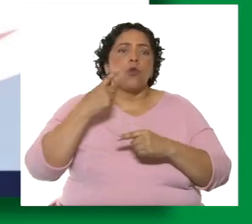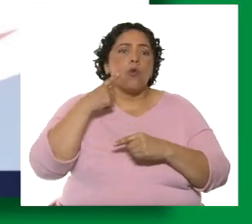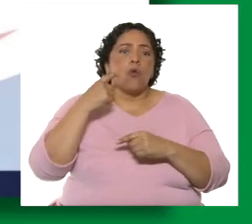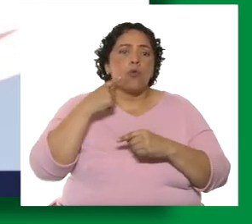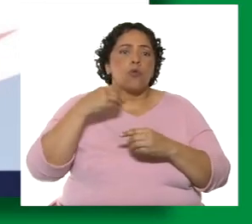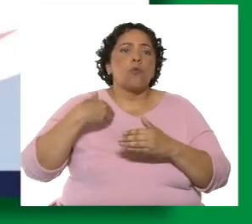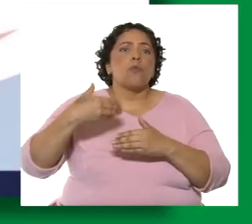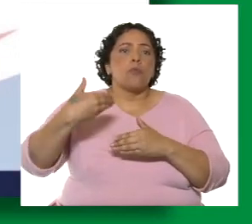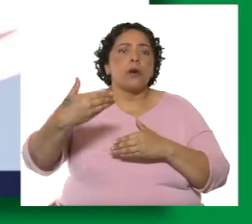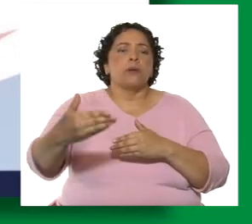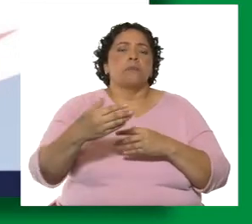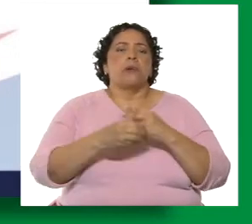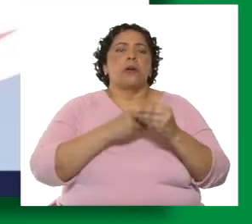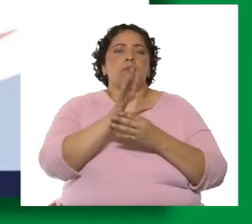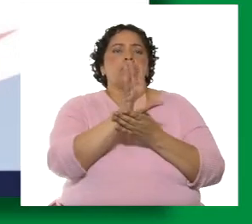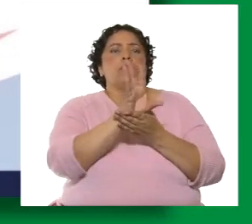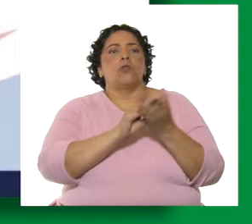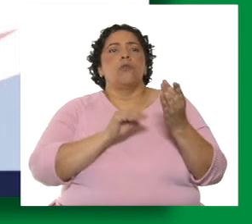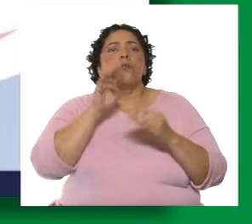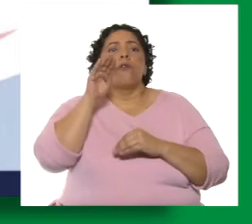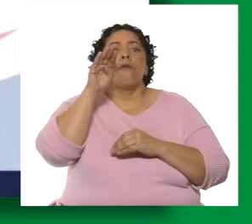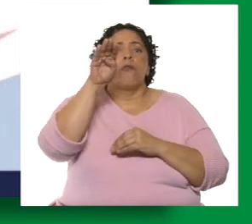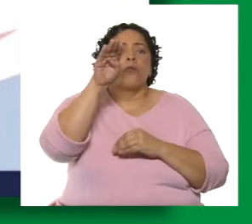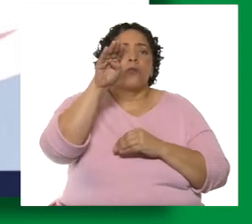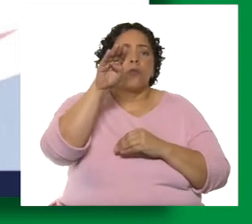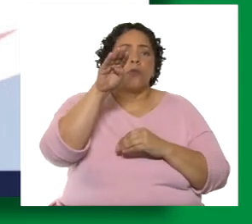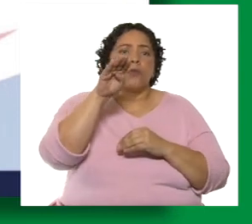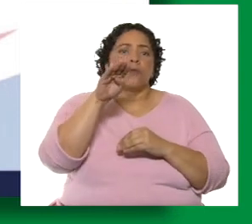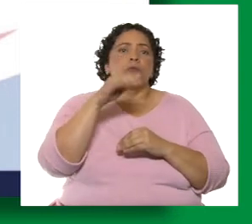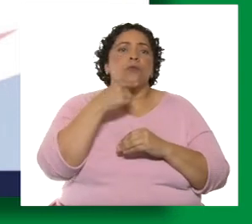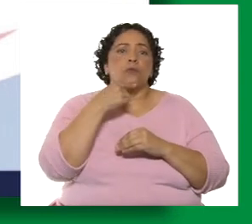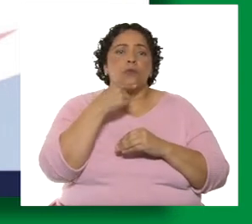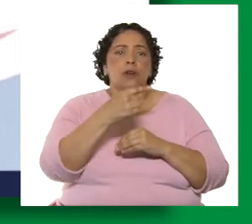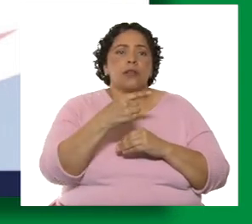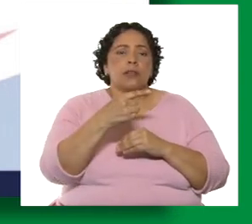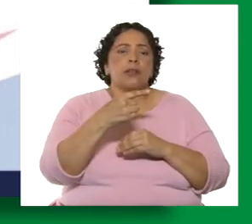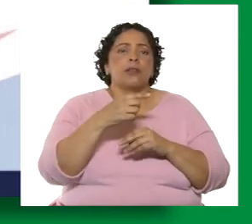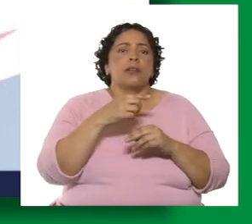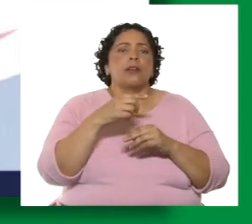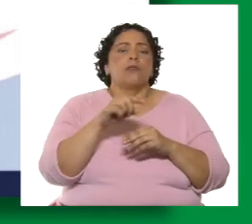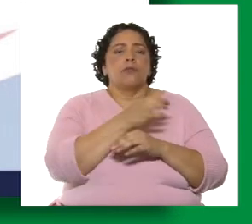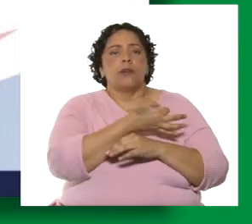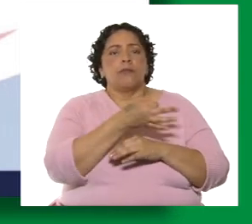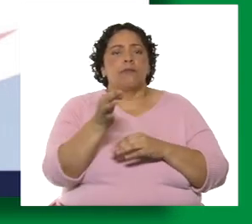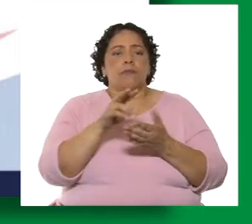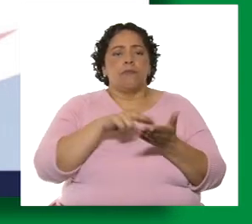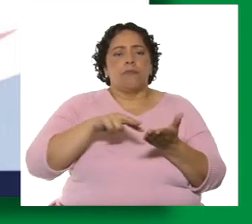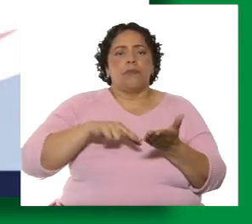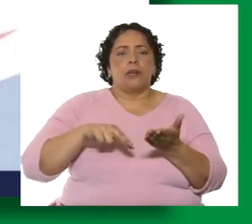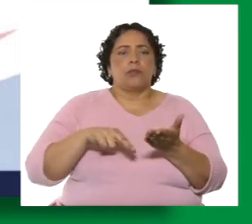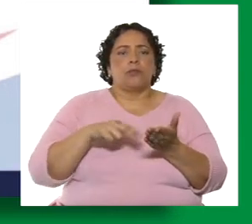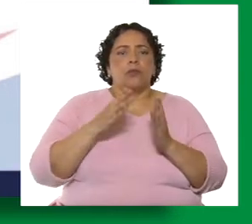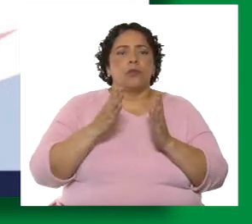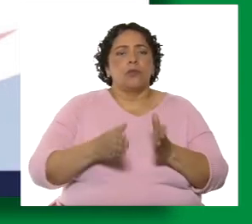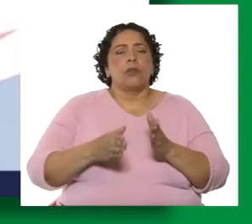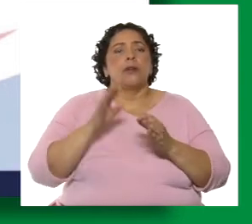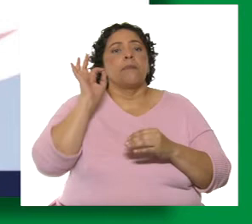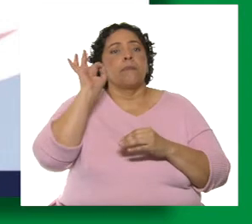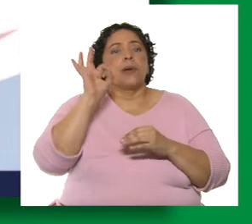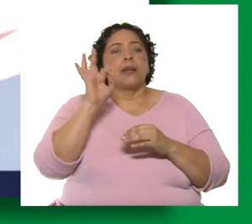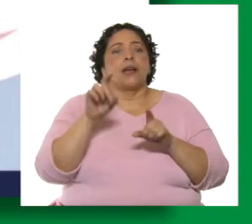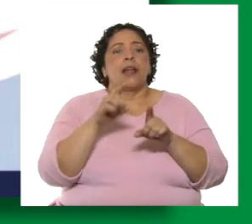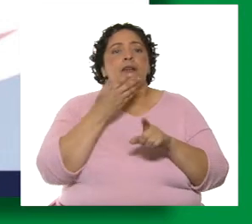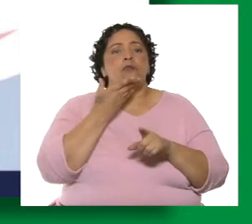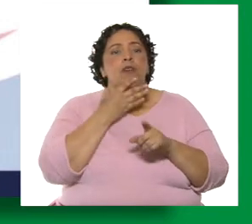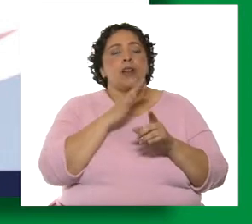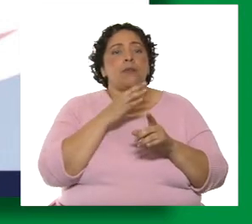va a convertir en un hábito y a futuro entonces, como les mencioné, va a ser un excelente lector. Y predicar con el ejemplo.